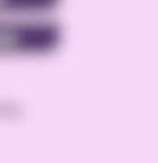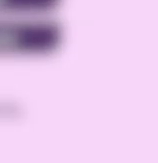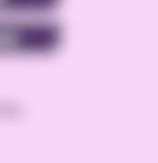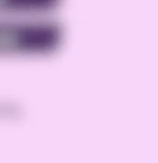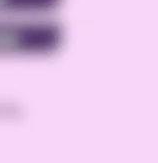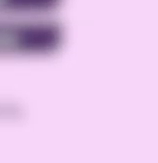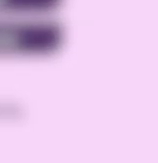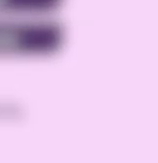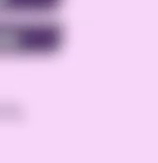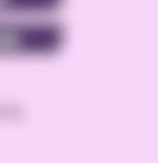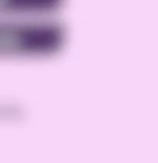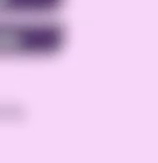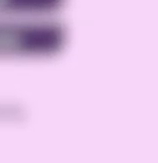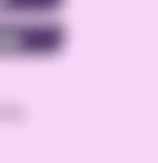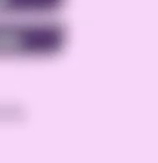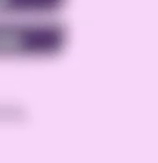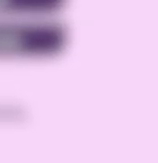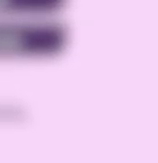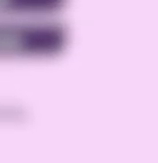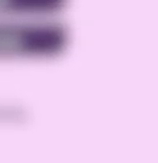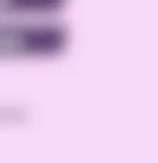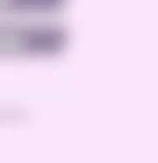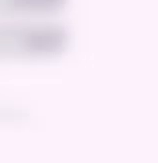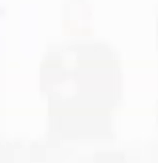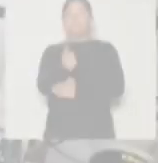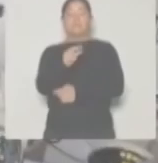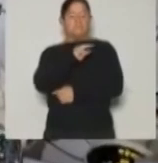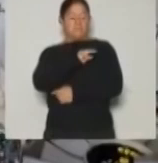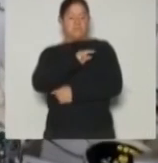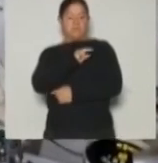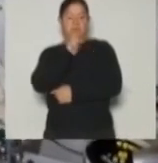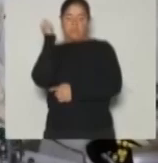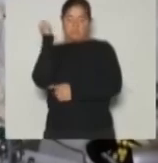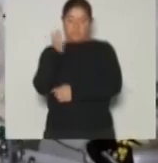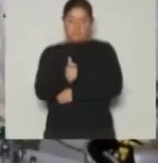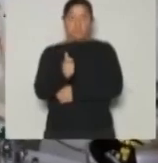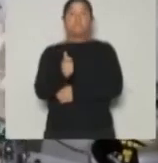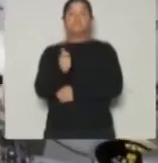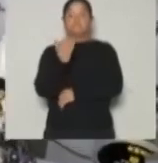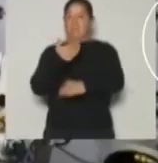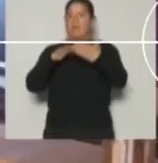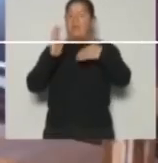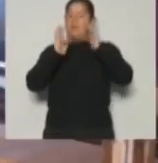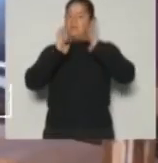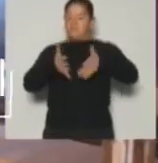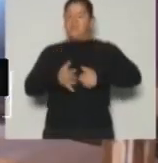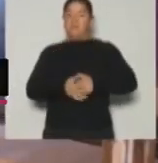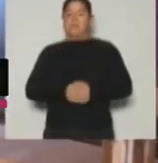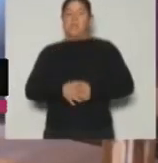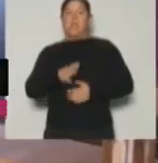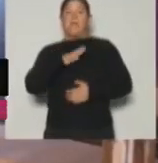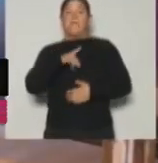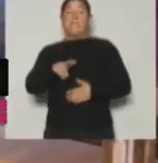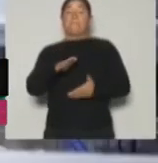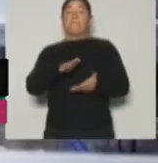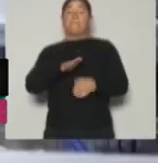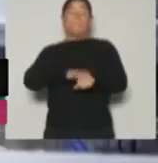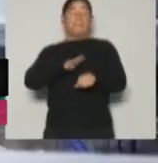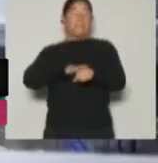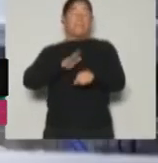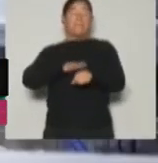consolidándose como uno de los más dinámicos del país hemos alcanzado la mayor cifra